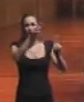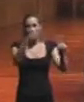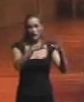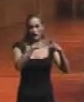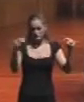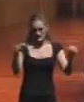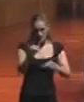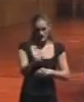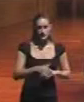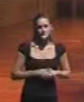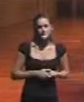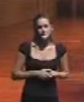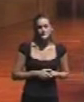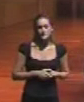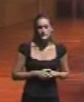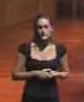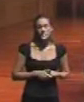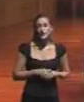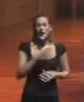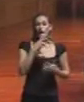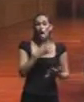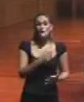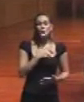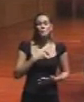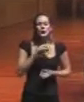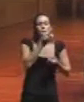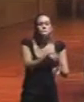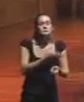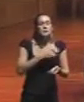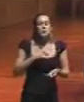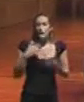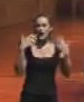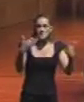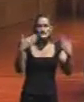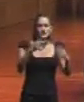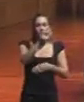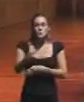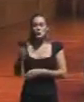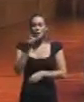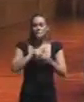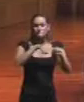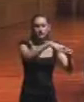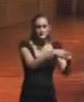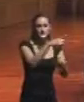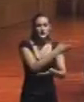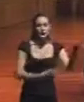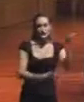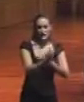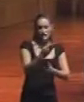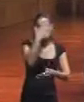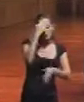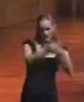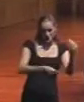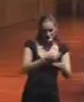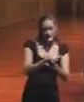web institucional. Desde aquí quiero expresar mi agradecimiento a cuantos han participado y colaborado en su realización, y